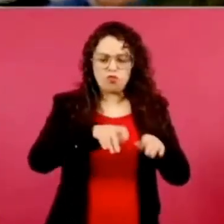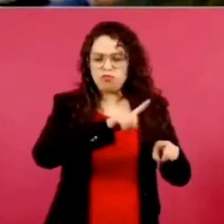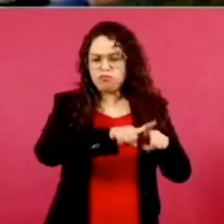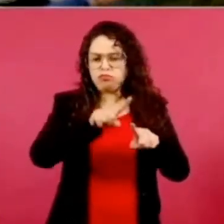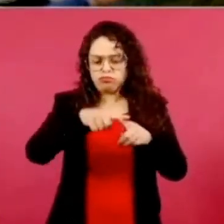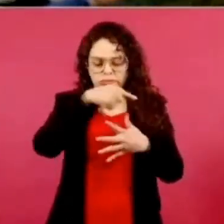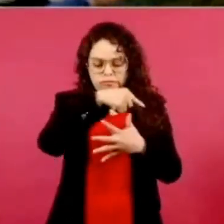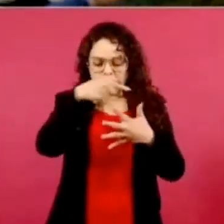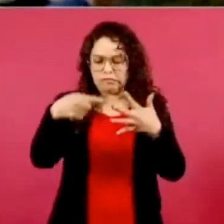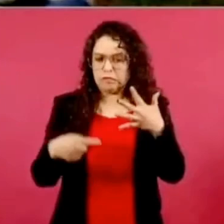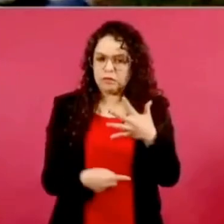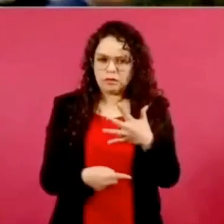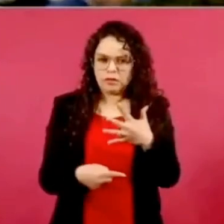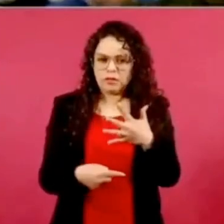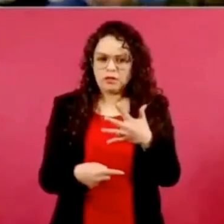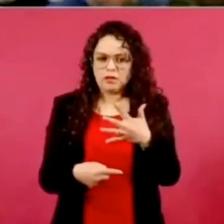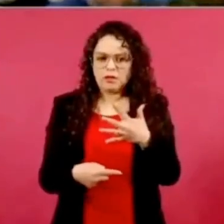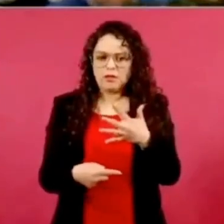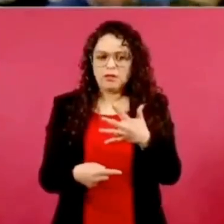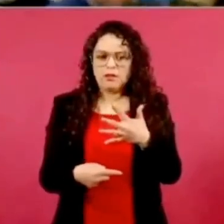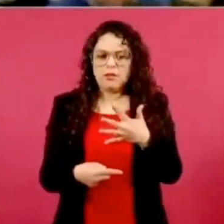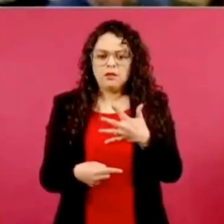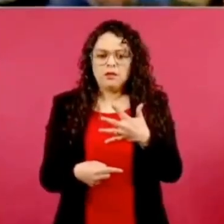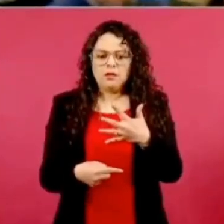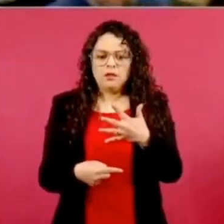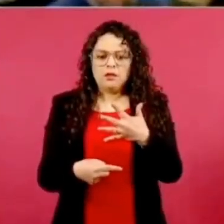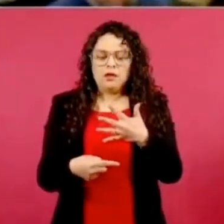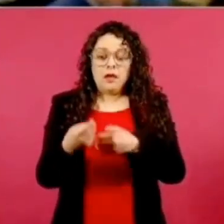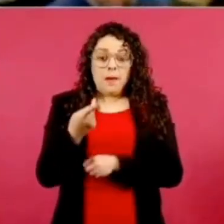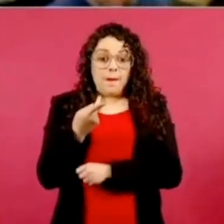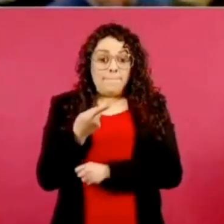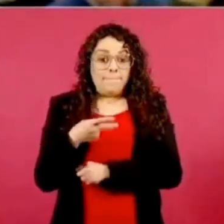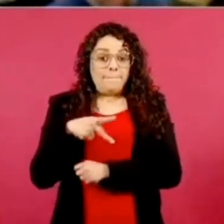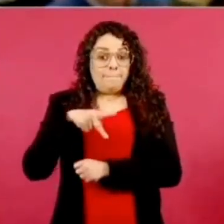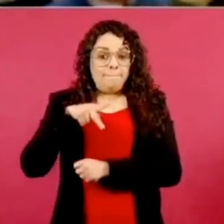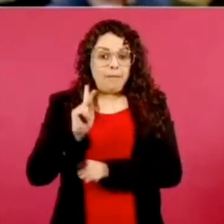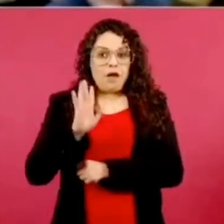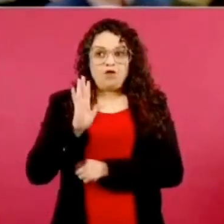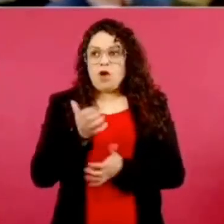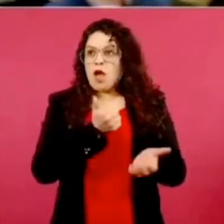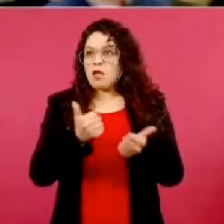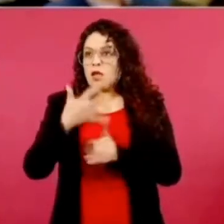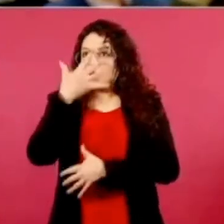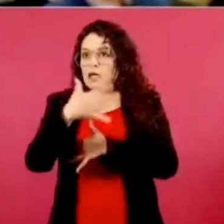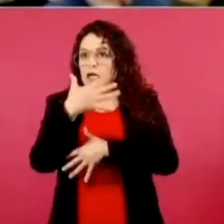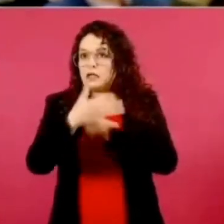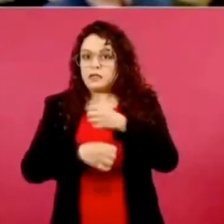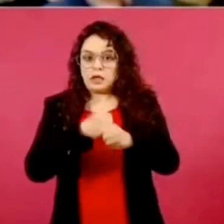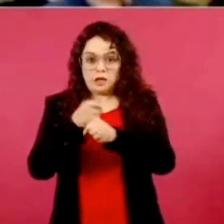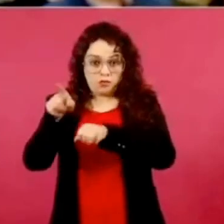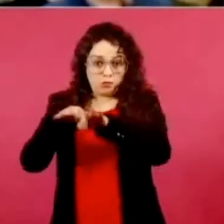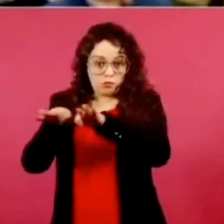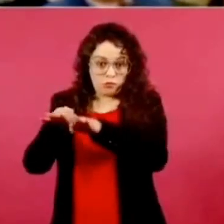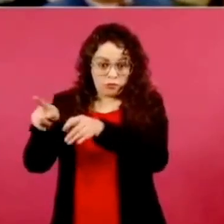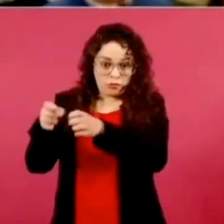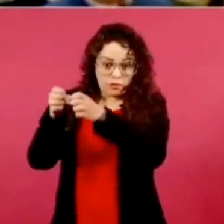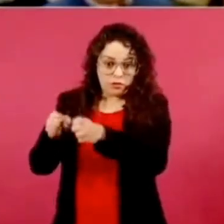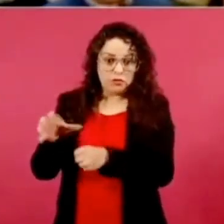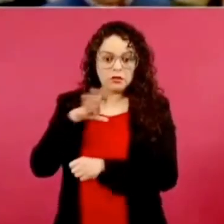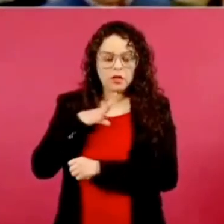ese cargo. Sin embargo, ahora que él está ahí desde hace ya casi 15 años, tiene